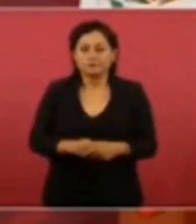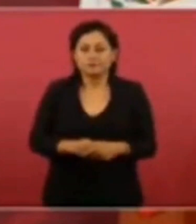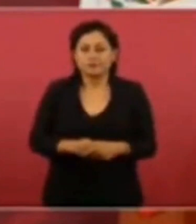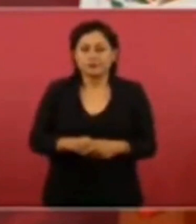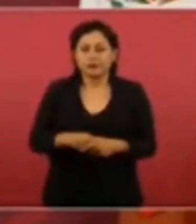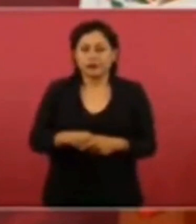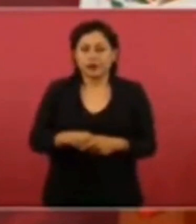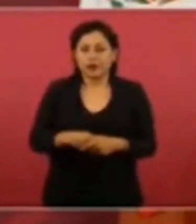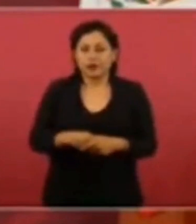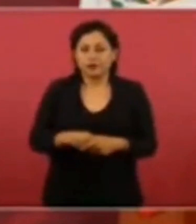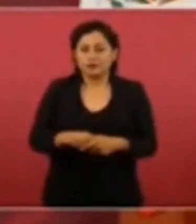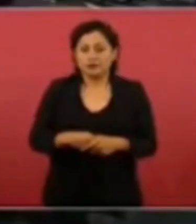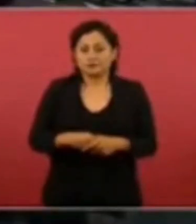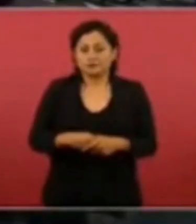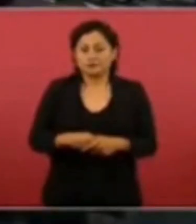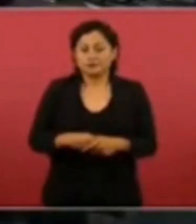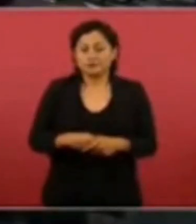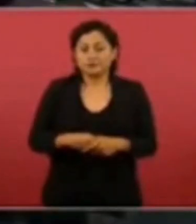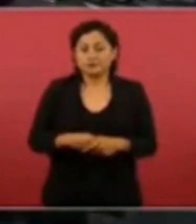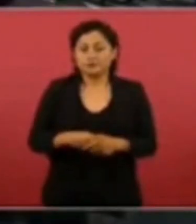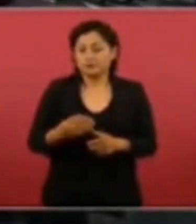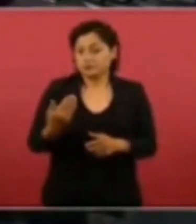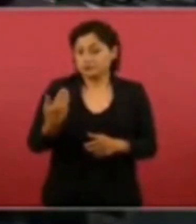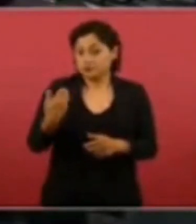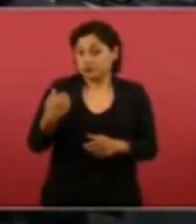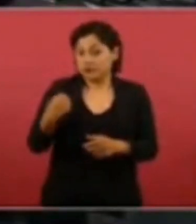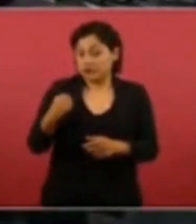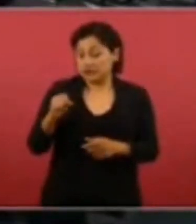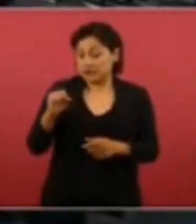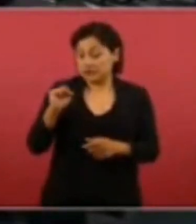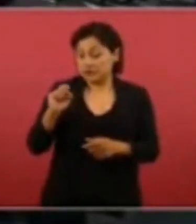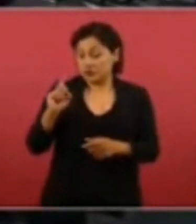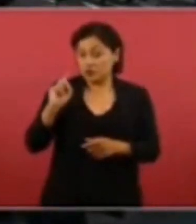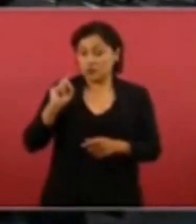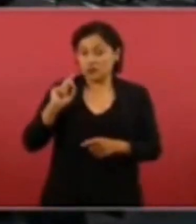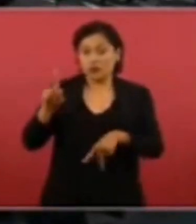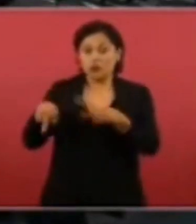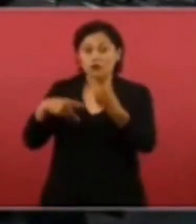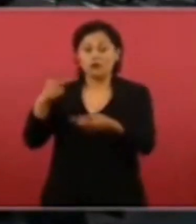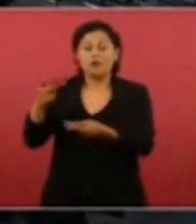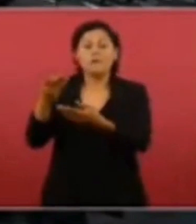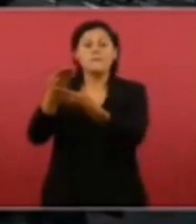este fin de semana que inauguramos estas sucursales del banco,